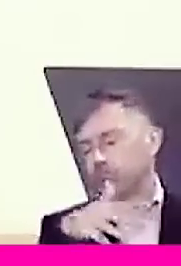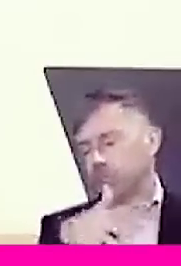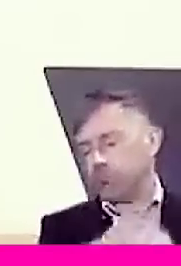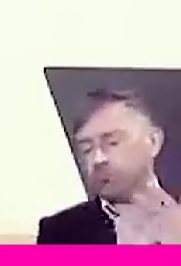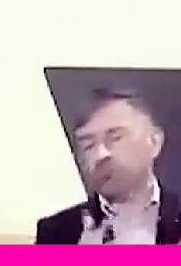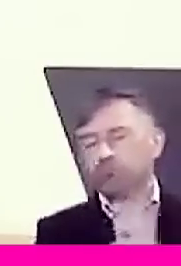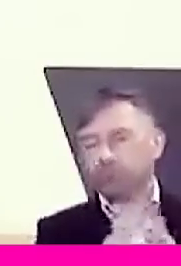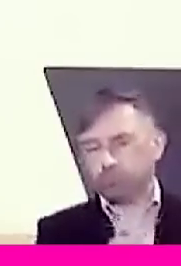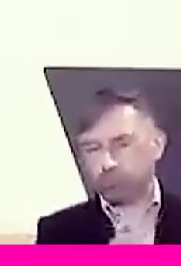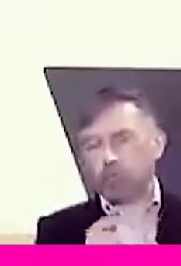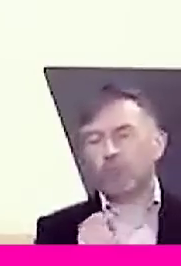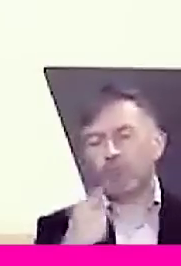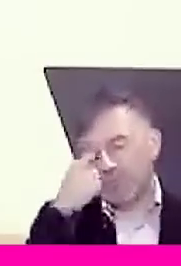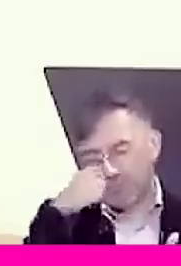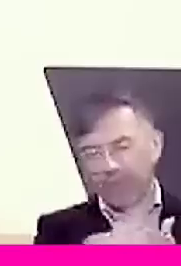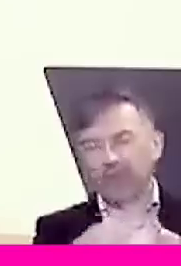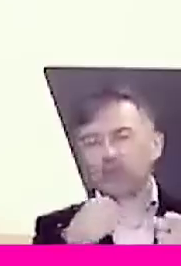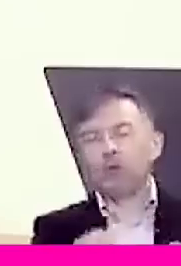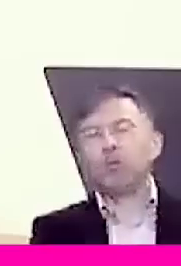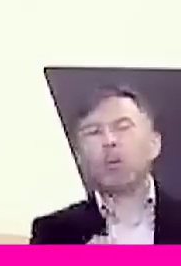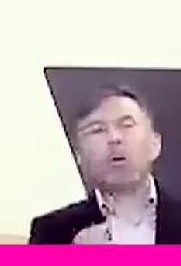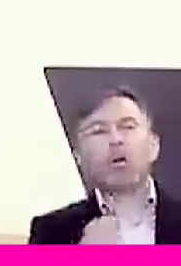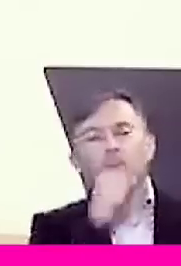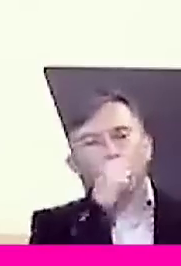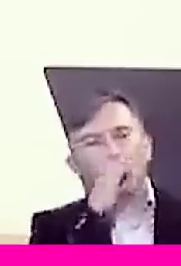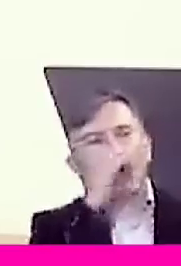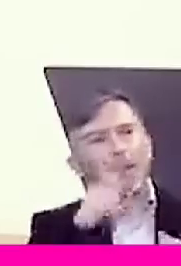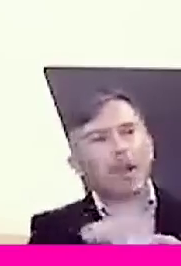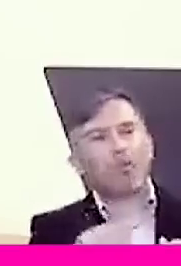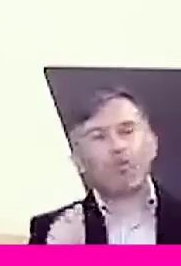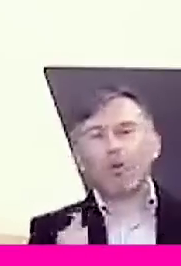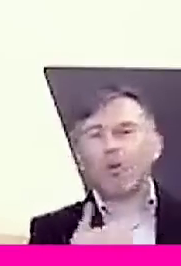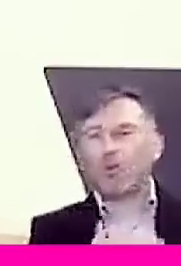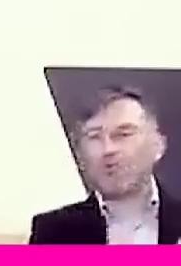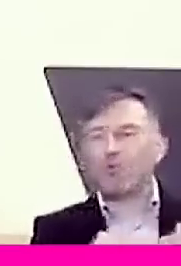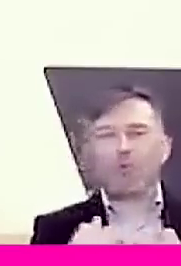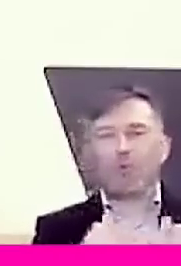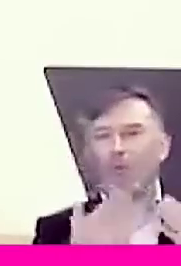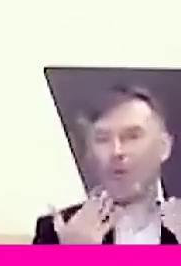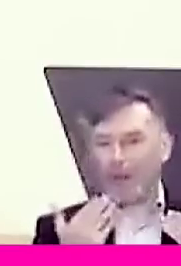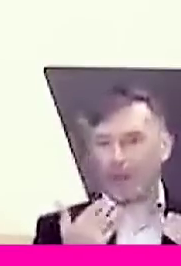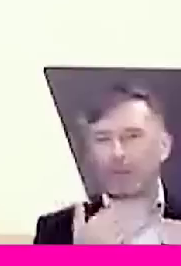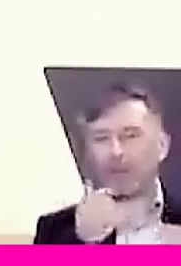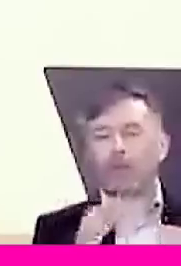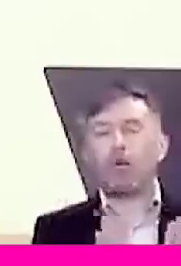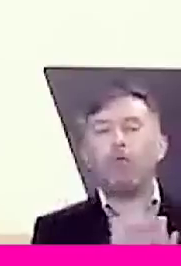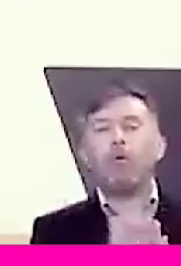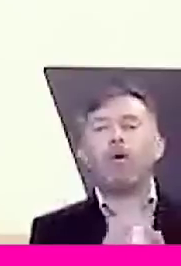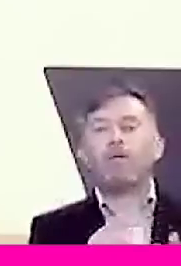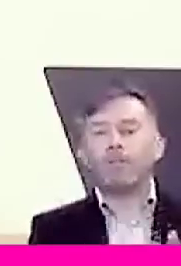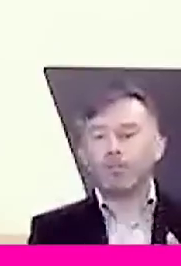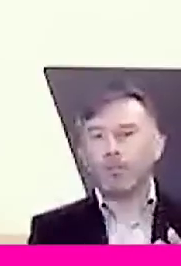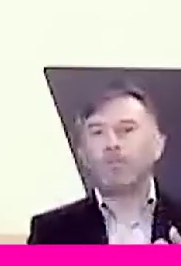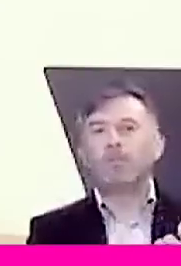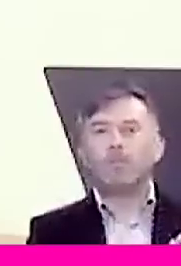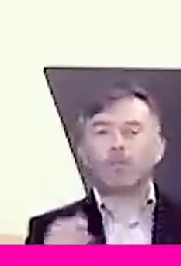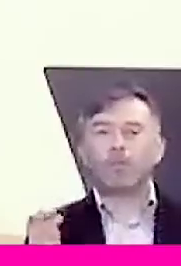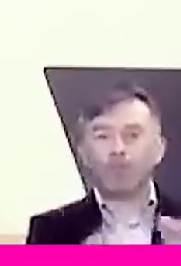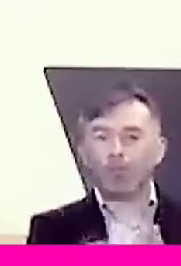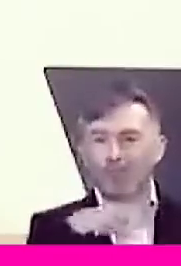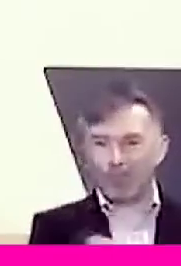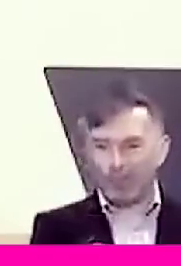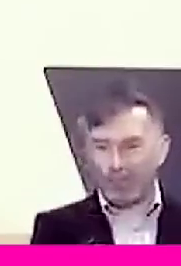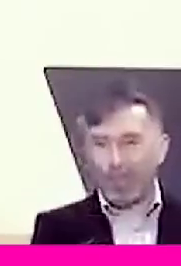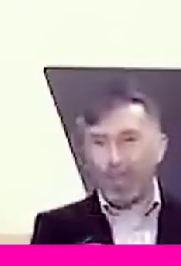ser una evidente inequidad en el desarrollo de las campañas y una Inevitable incertidumbre sobre los resultados de dichos comicios con todo